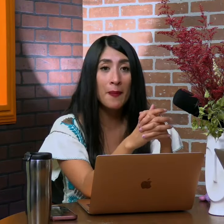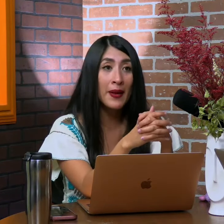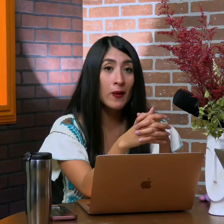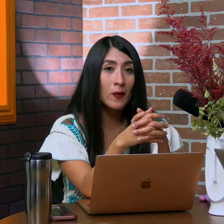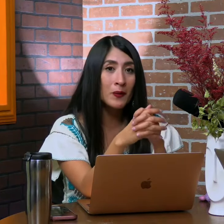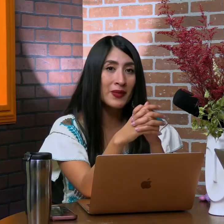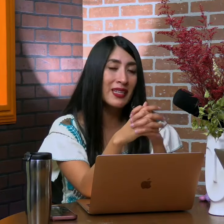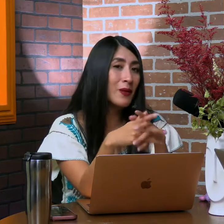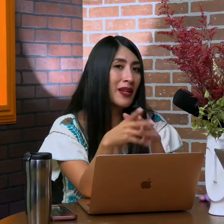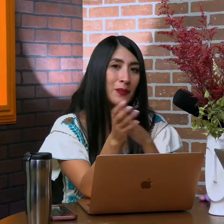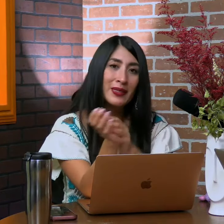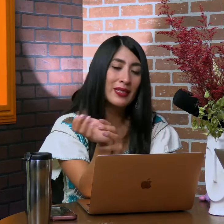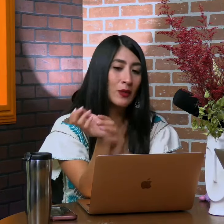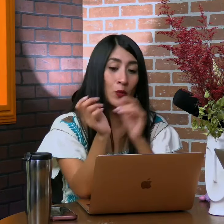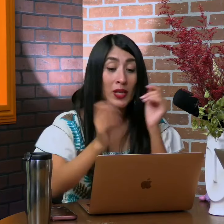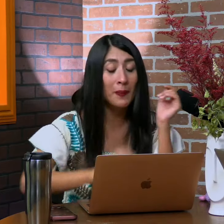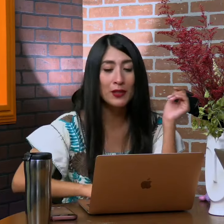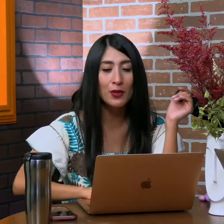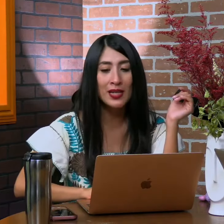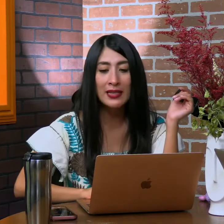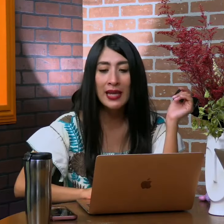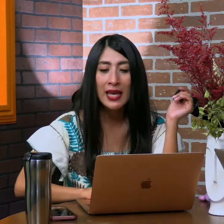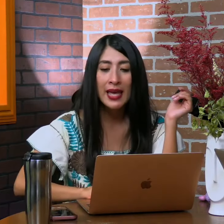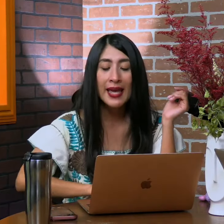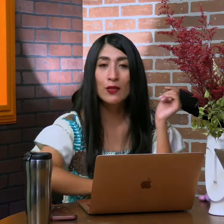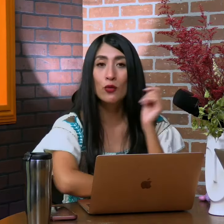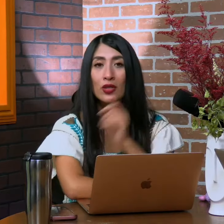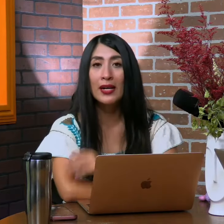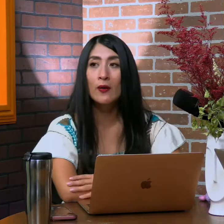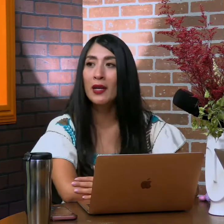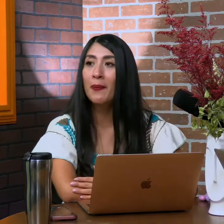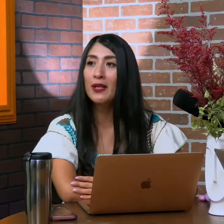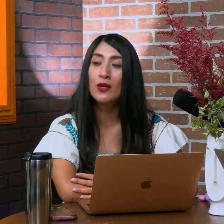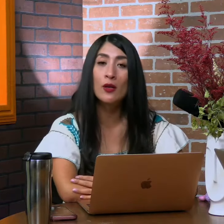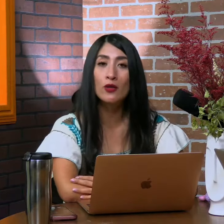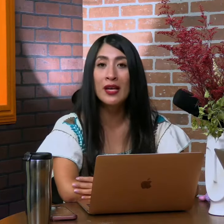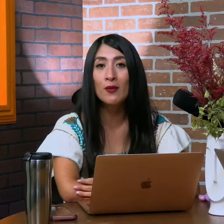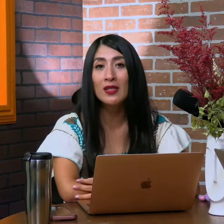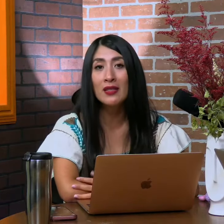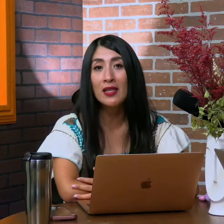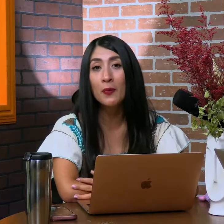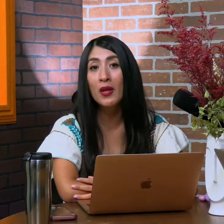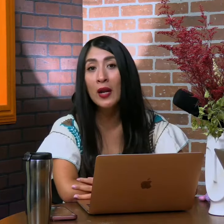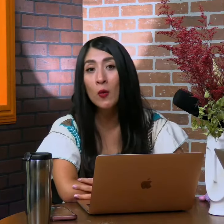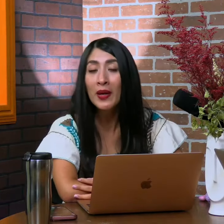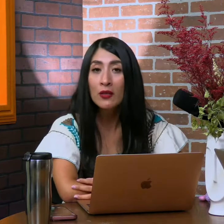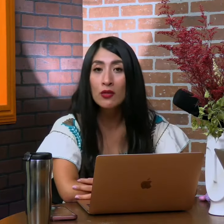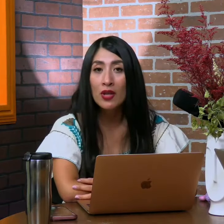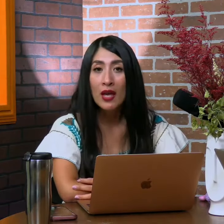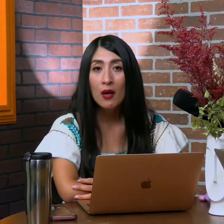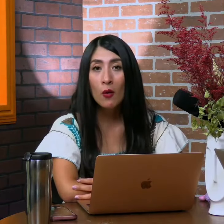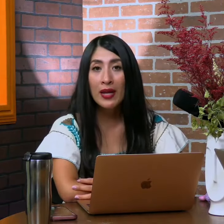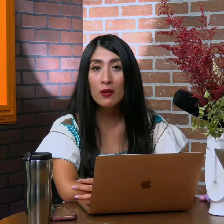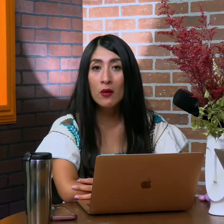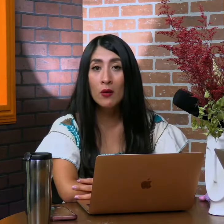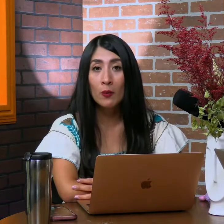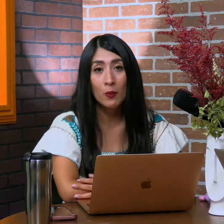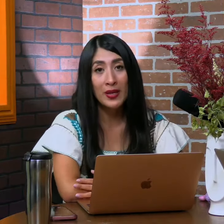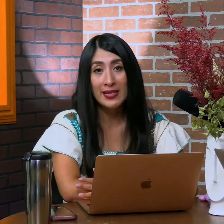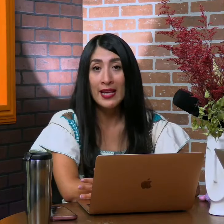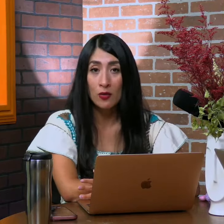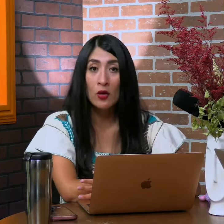PRD pero Híjole pues si es muy impresionante escuchar con el paso de los años este tipo de argumentos